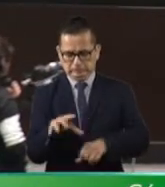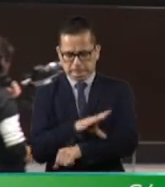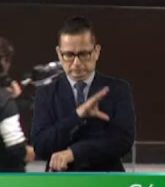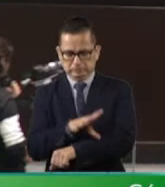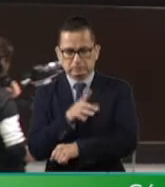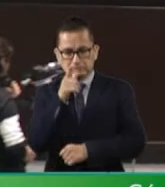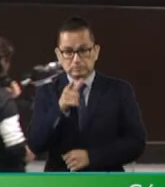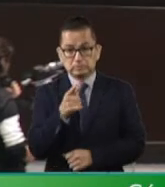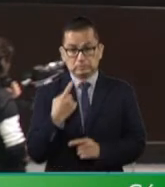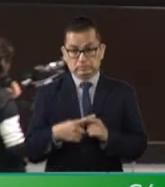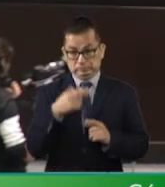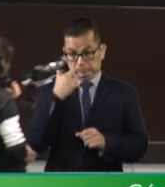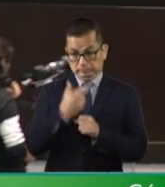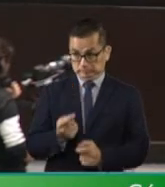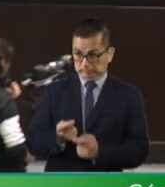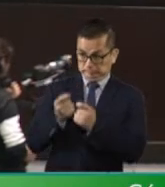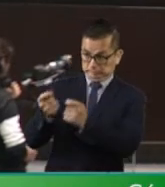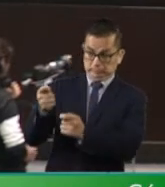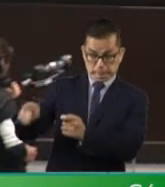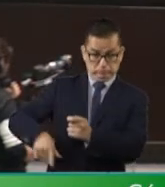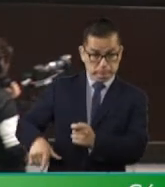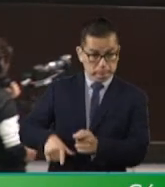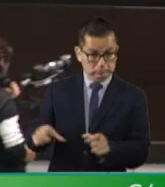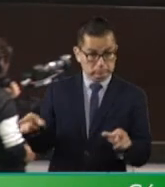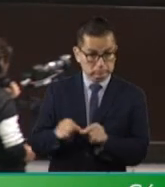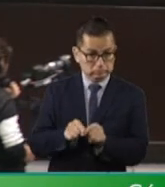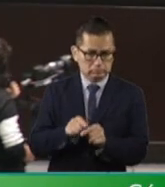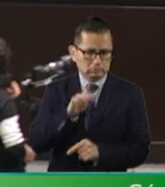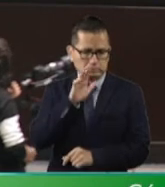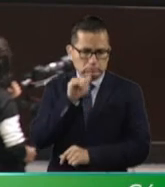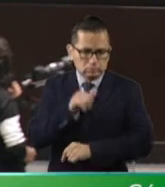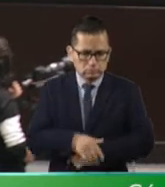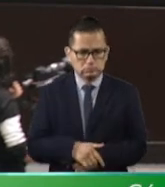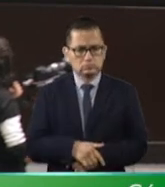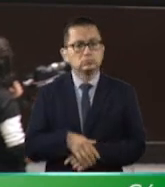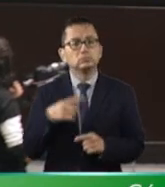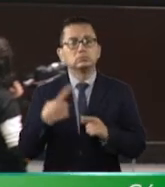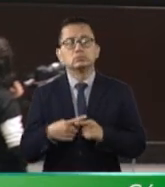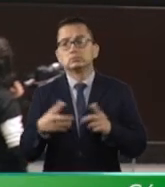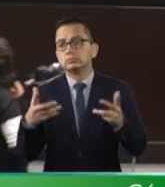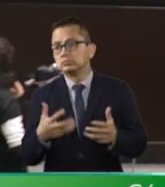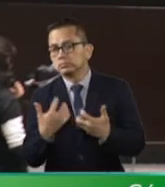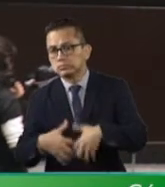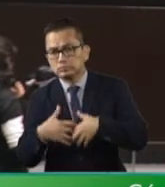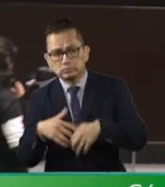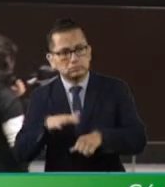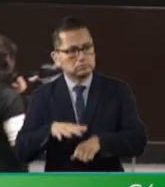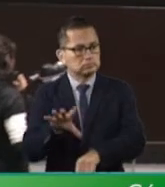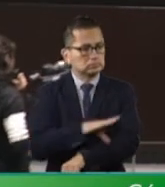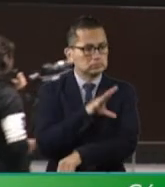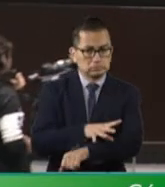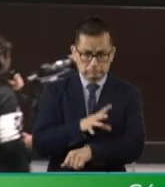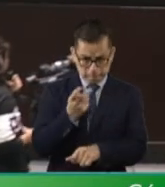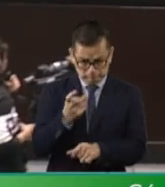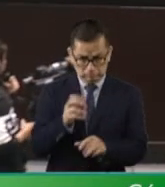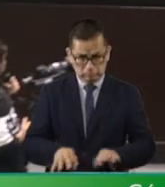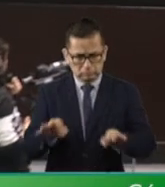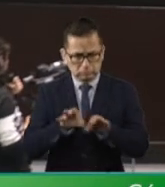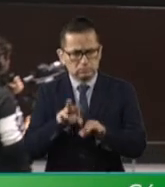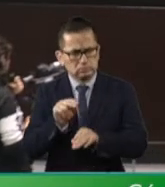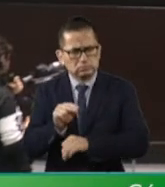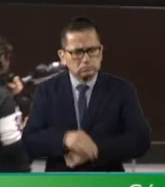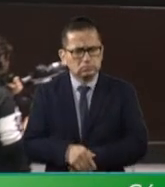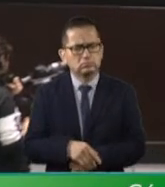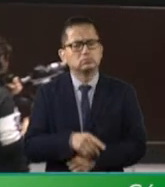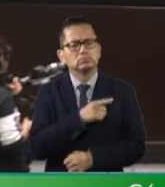quedar solo en manos del Estado. No se trata de quién puede producir más o menos energía. Se trata de despachar